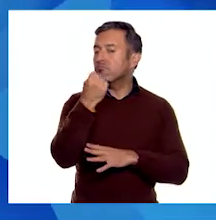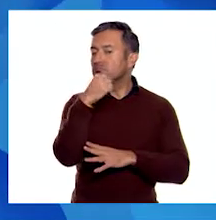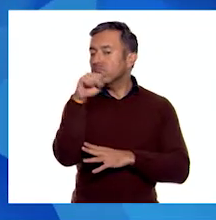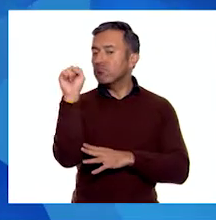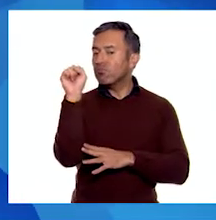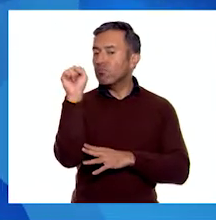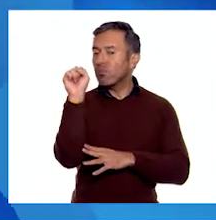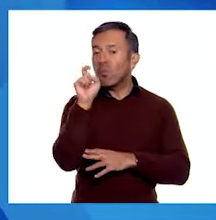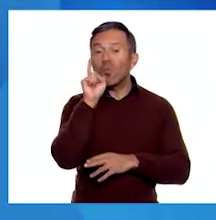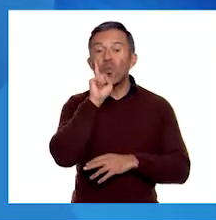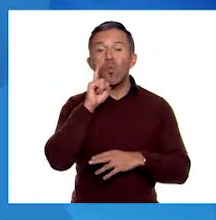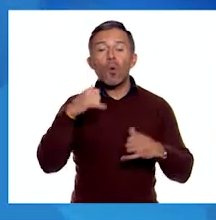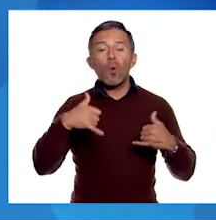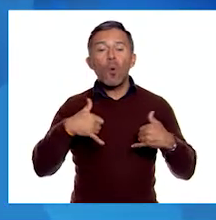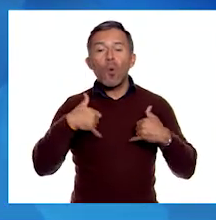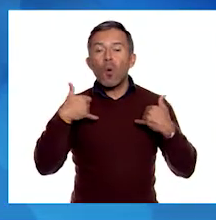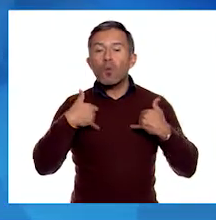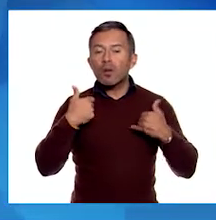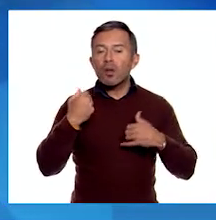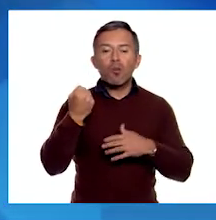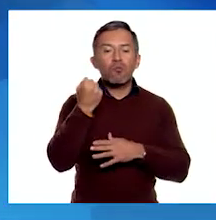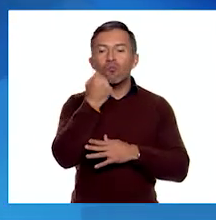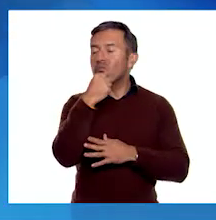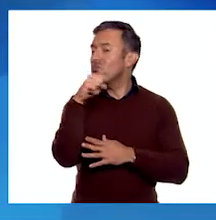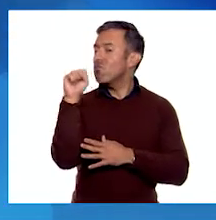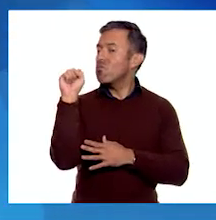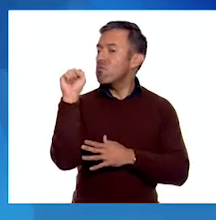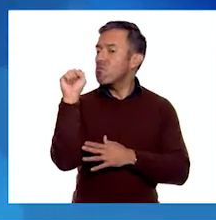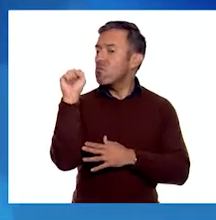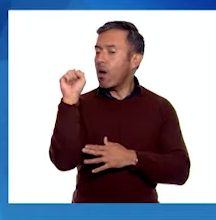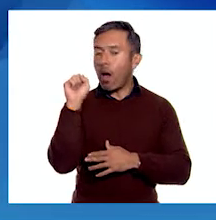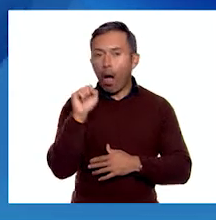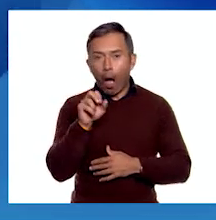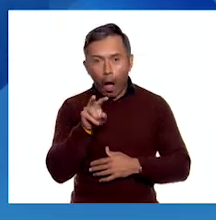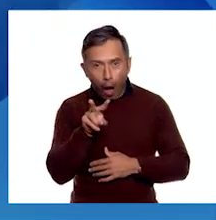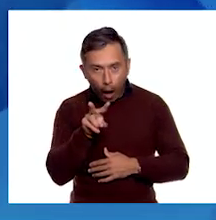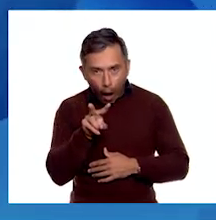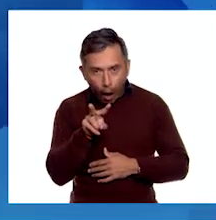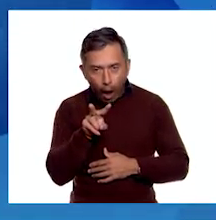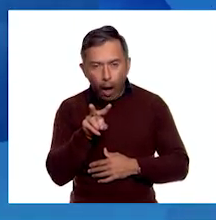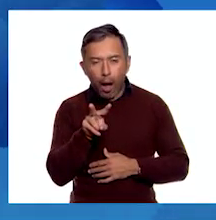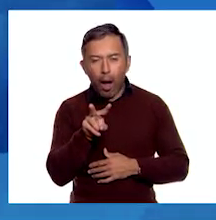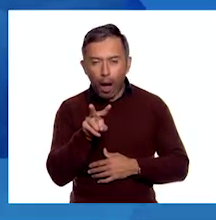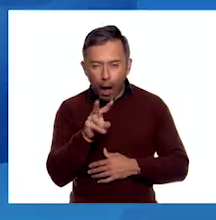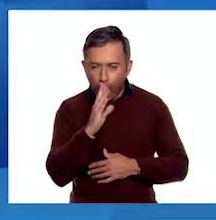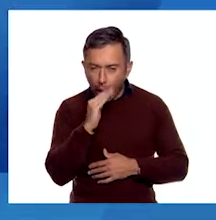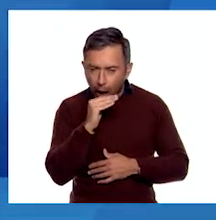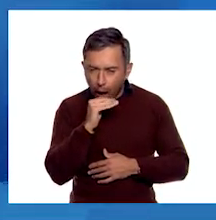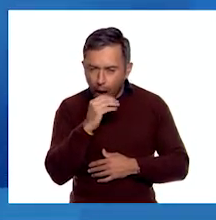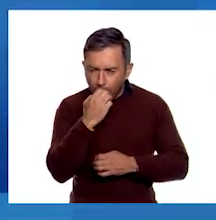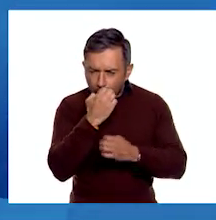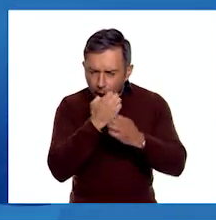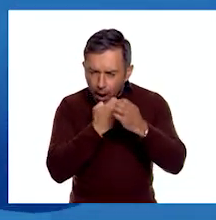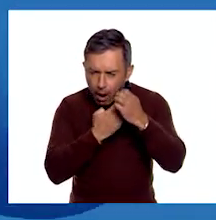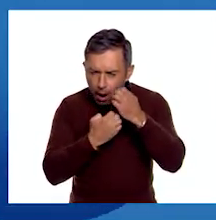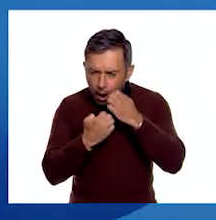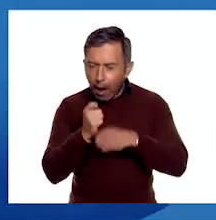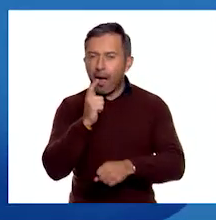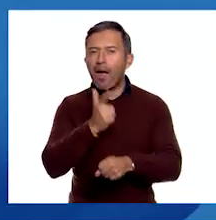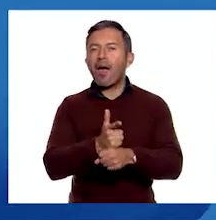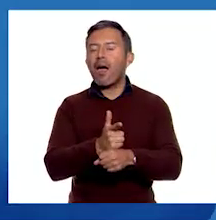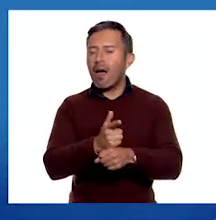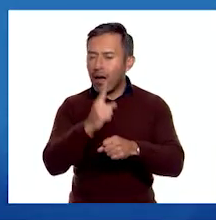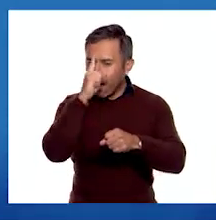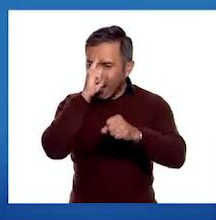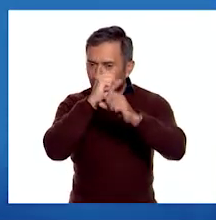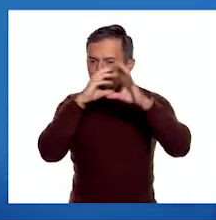de la joven y está de un lado. Sí, requiere un poco con tiempo si no lo ves. Sí, ya la vi. Muy bien. La joven